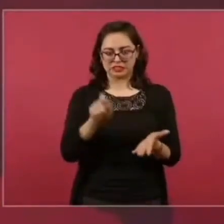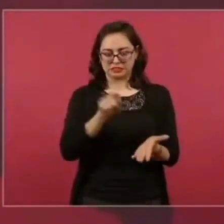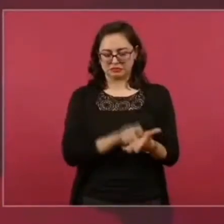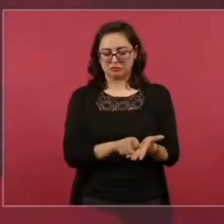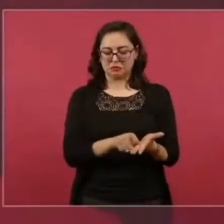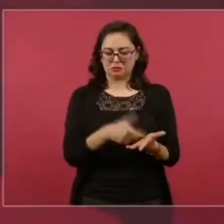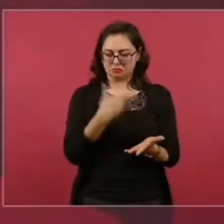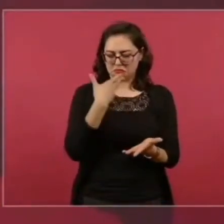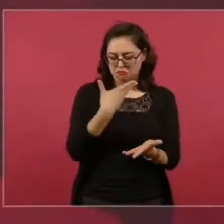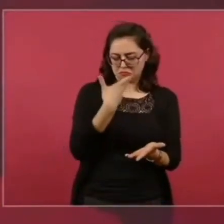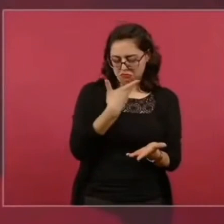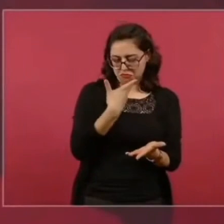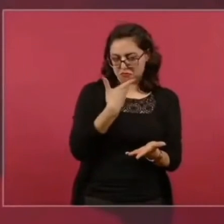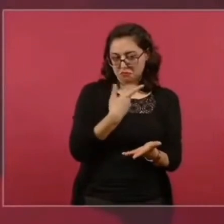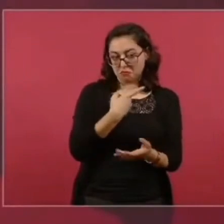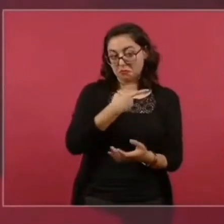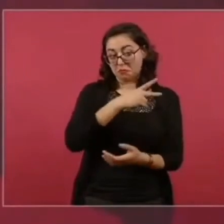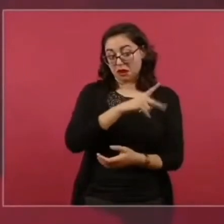gran escritor.